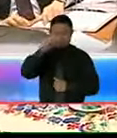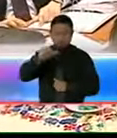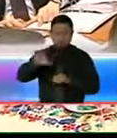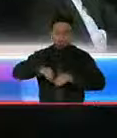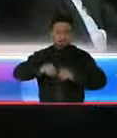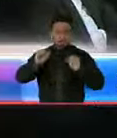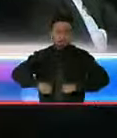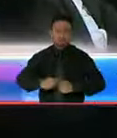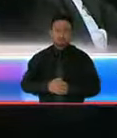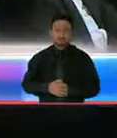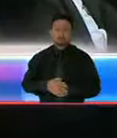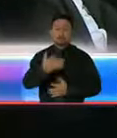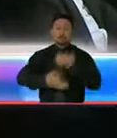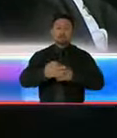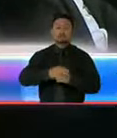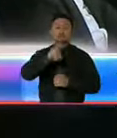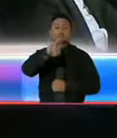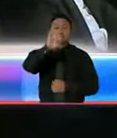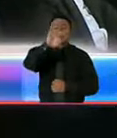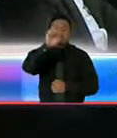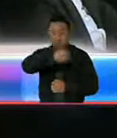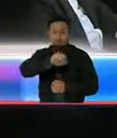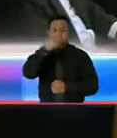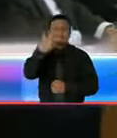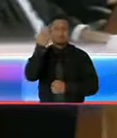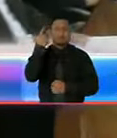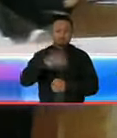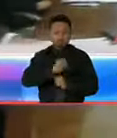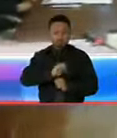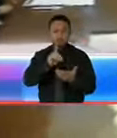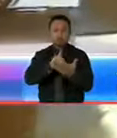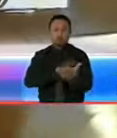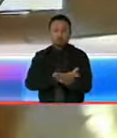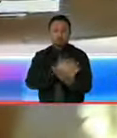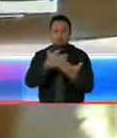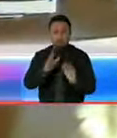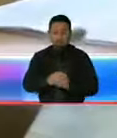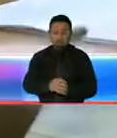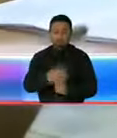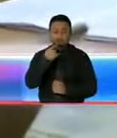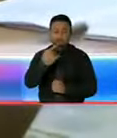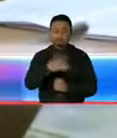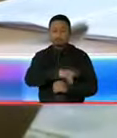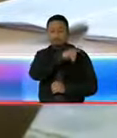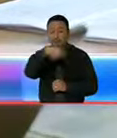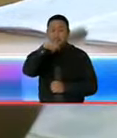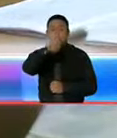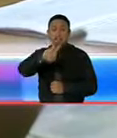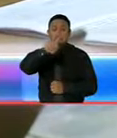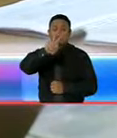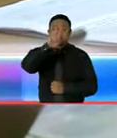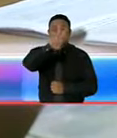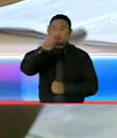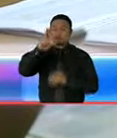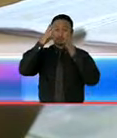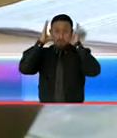misma. El juez Viteri tiene 3 días para presentar un proyecto de dictamen, es decir, hasta el viernes 22 de